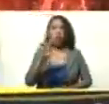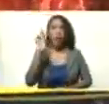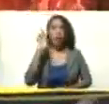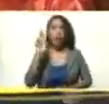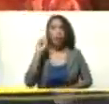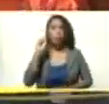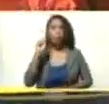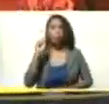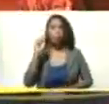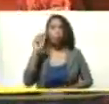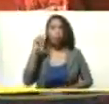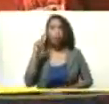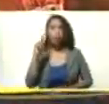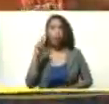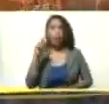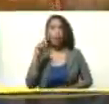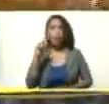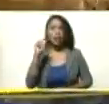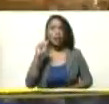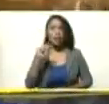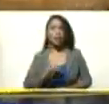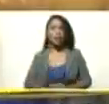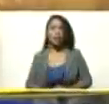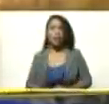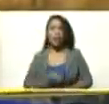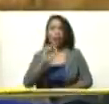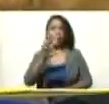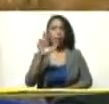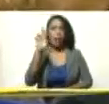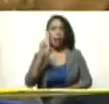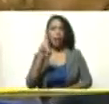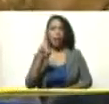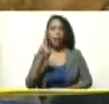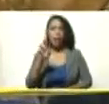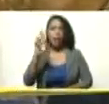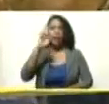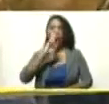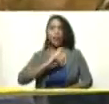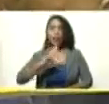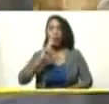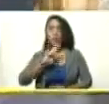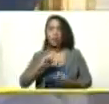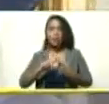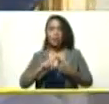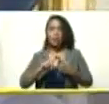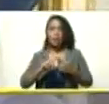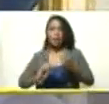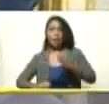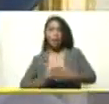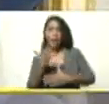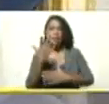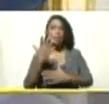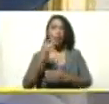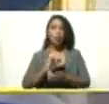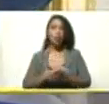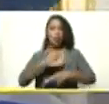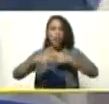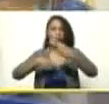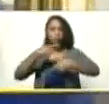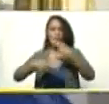3R.net, las 3R, resistencia, renacimiento y